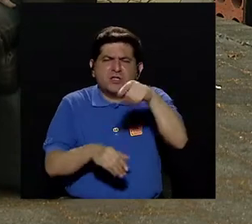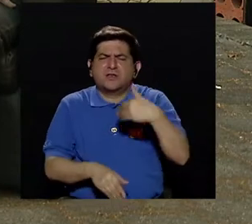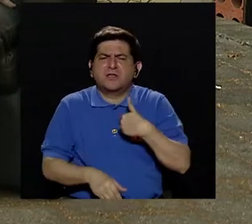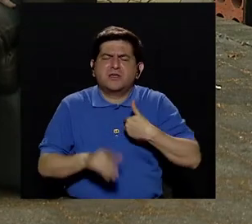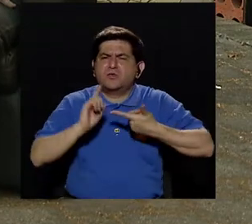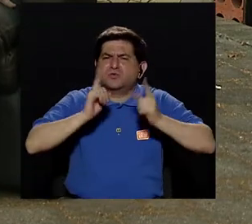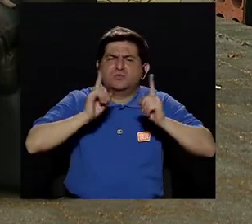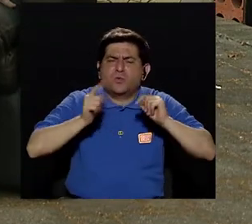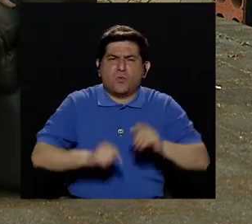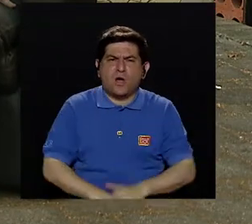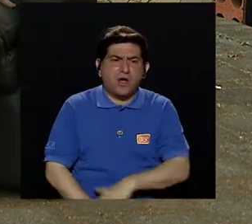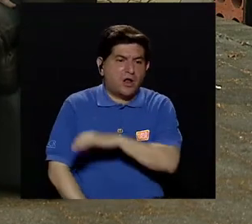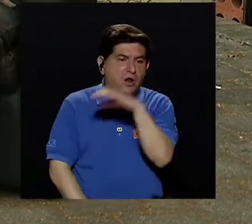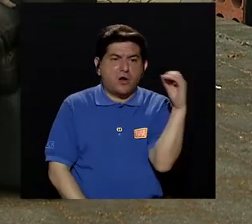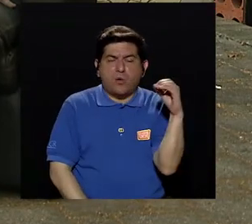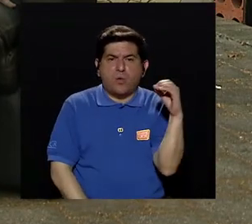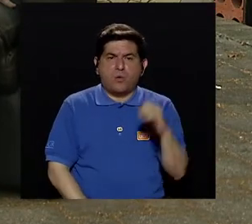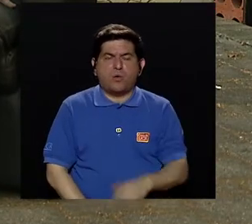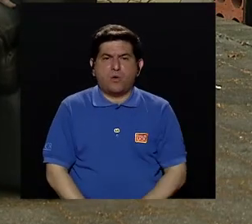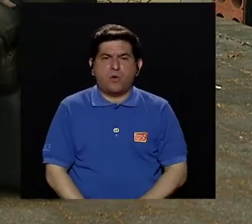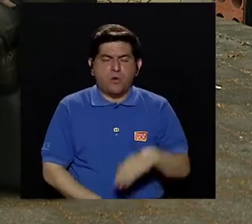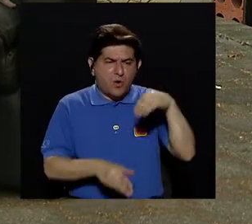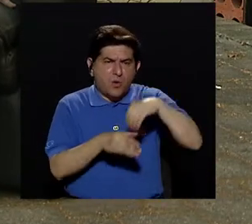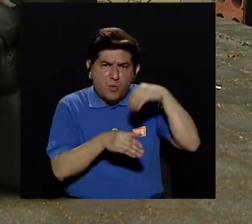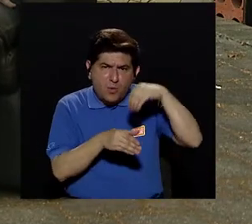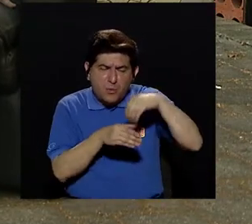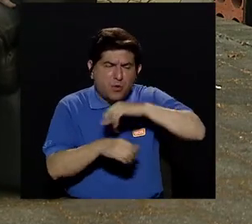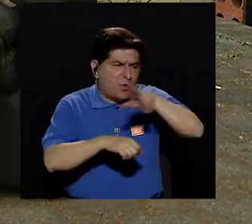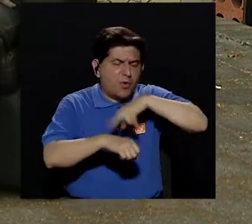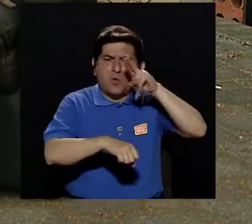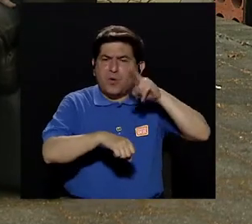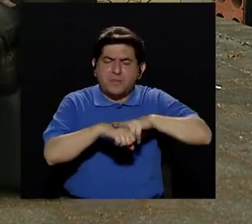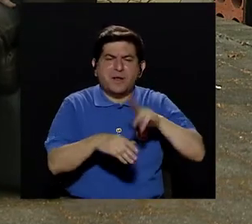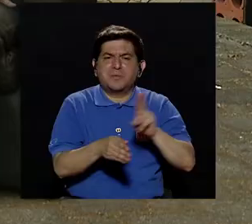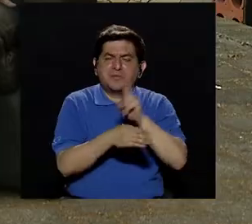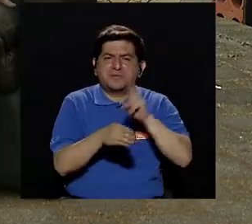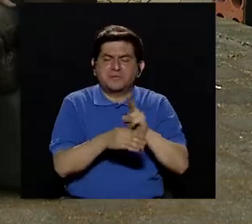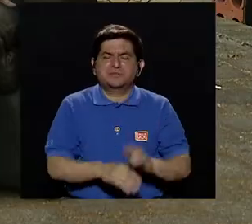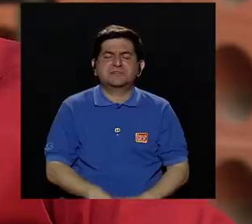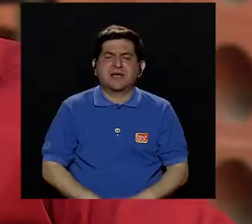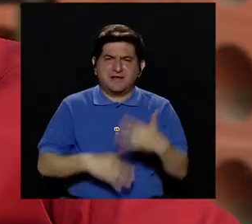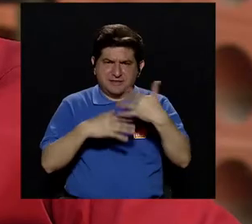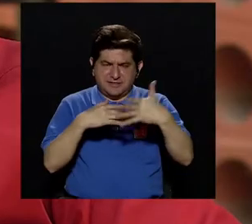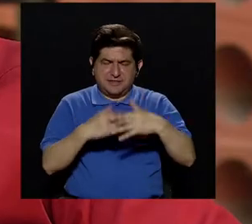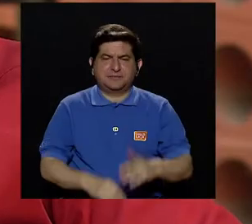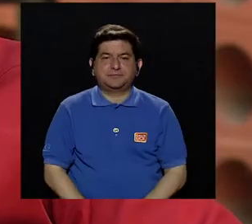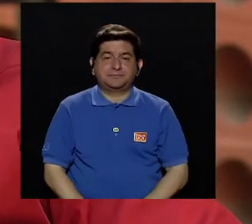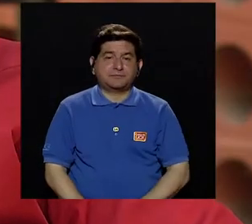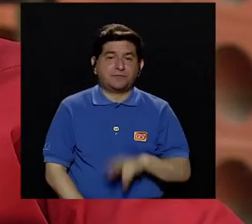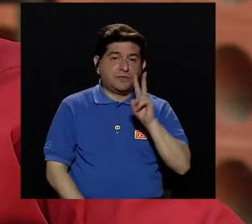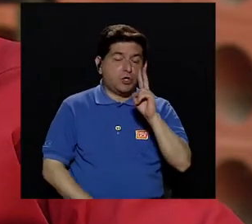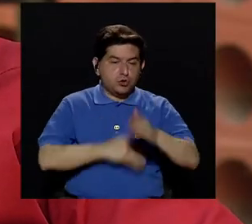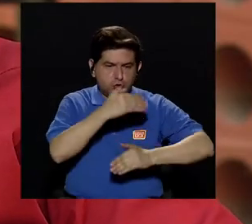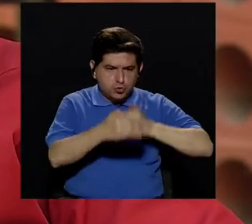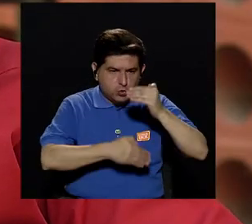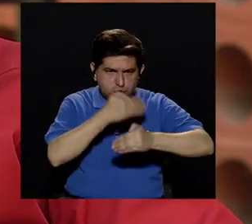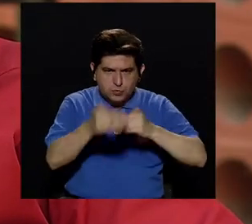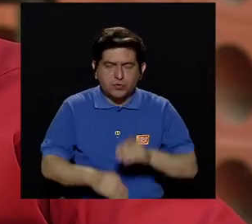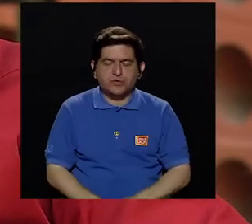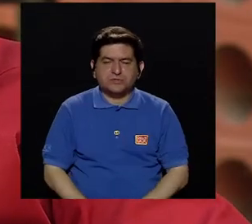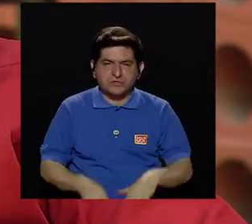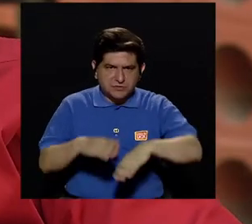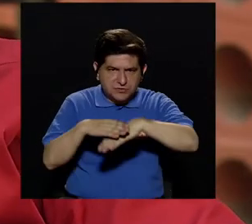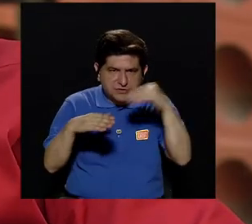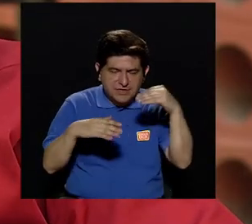pues, obtienen o qué son los componentes que normalmente se utilizan de la sangre? Sí, digamos, existen 2 procedimientos